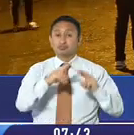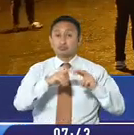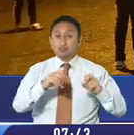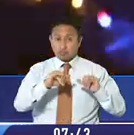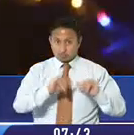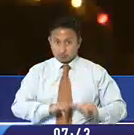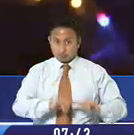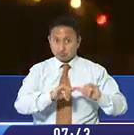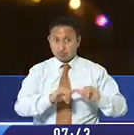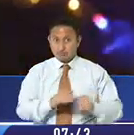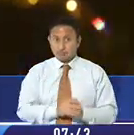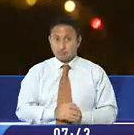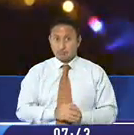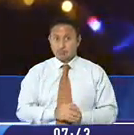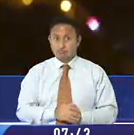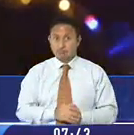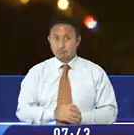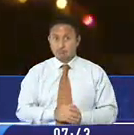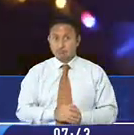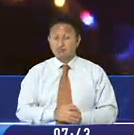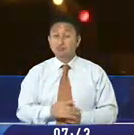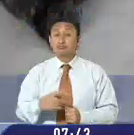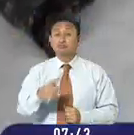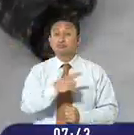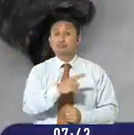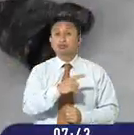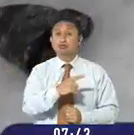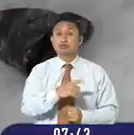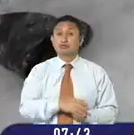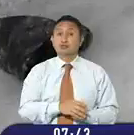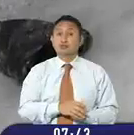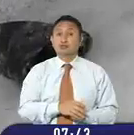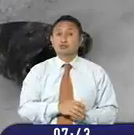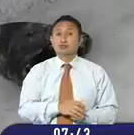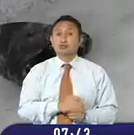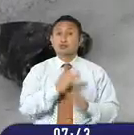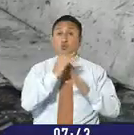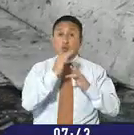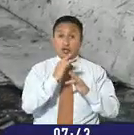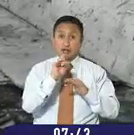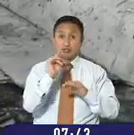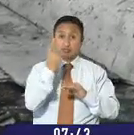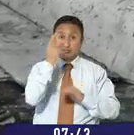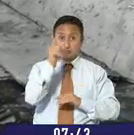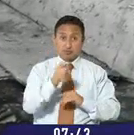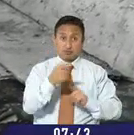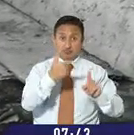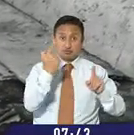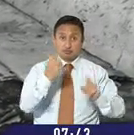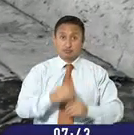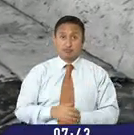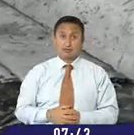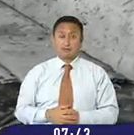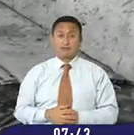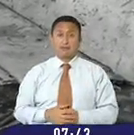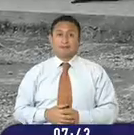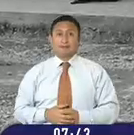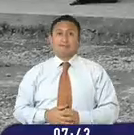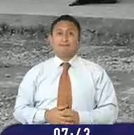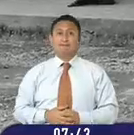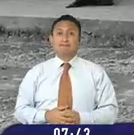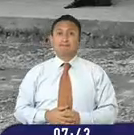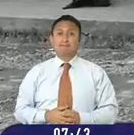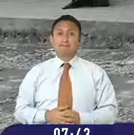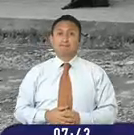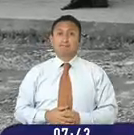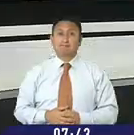en torno al primer caso de modalidad de sicariato ocurrido en Guaranda. En Bolívar, informó Darwin Altamirano.